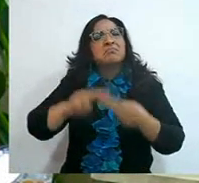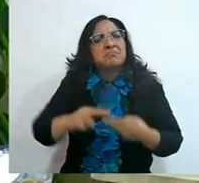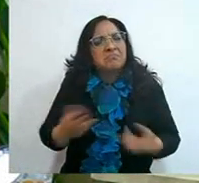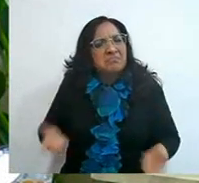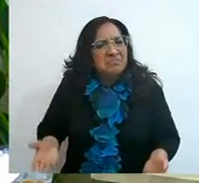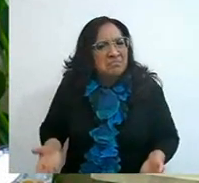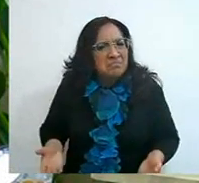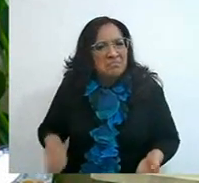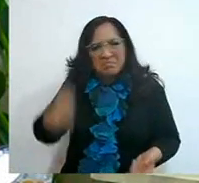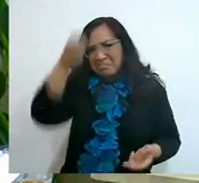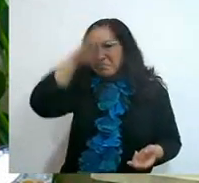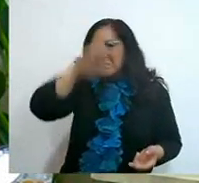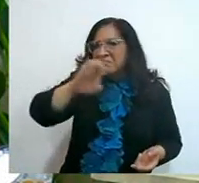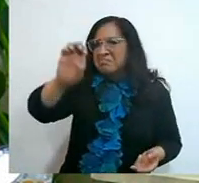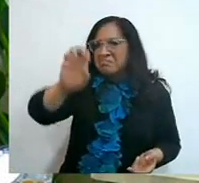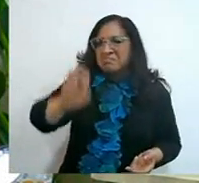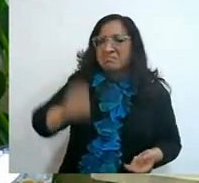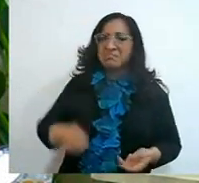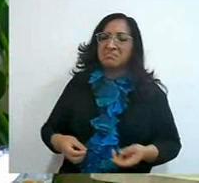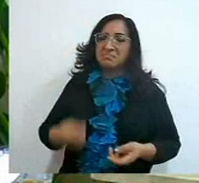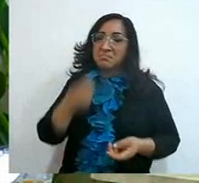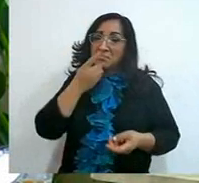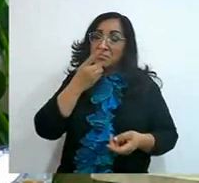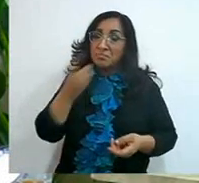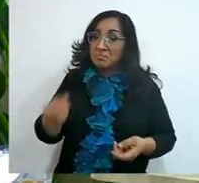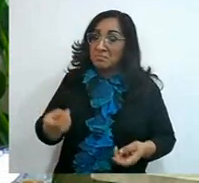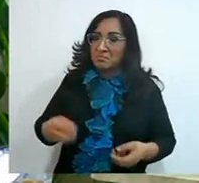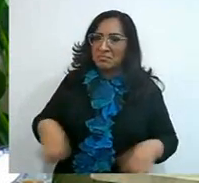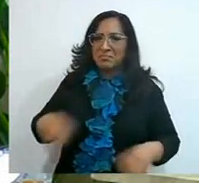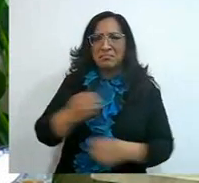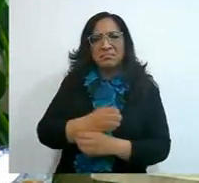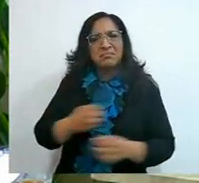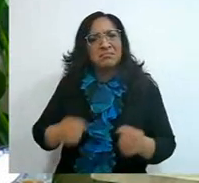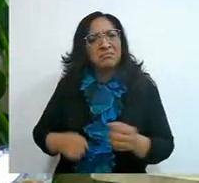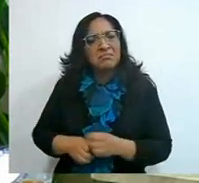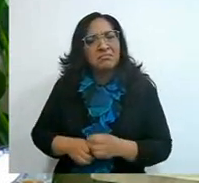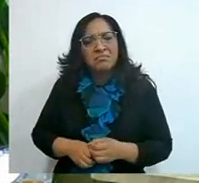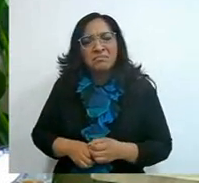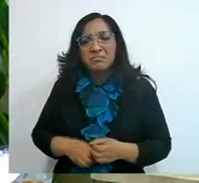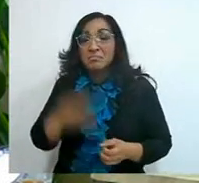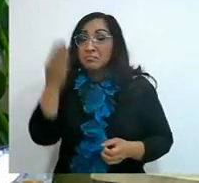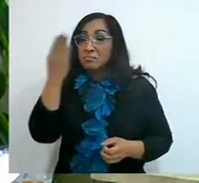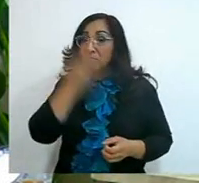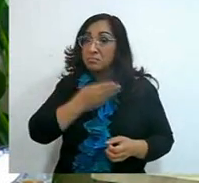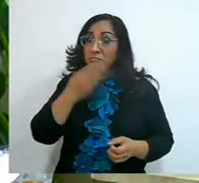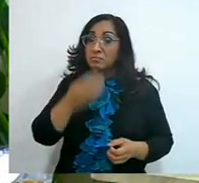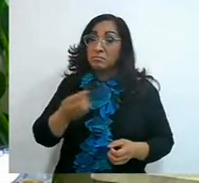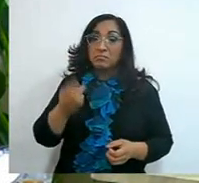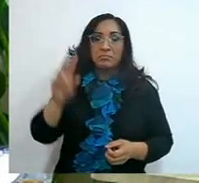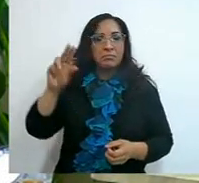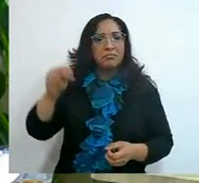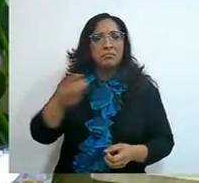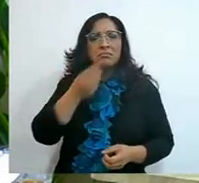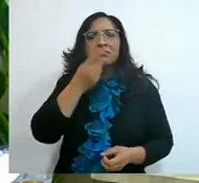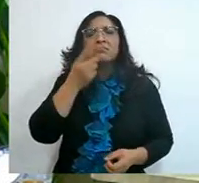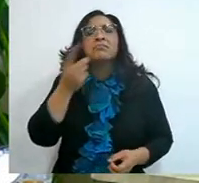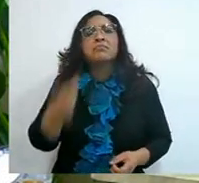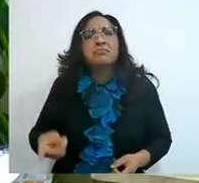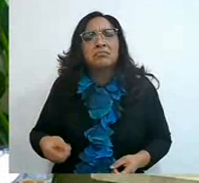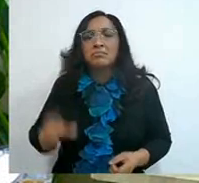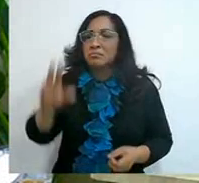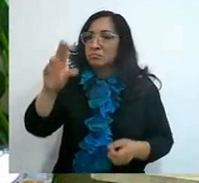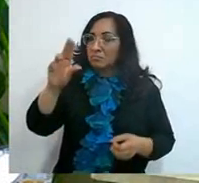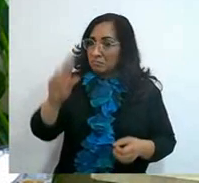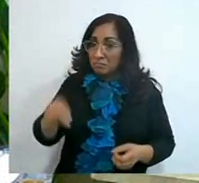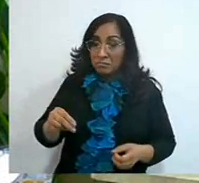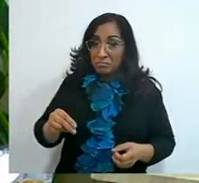raras, extrañas, y le traen a usted cosas que la Biblia no dice. ¿Dónde dice que vamos prosperando? No,